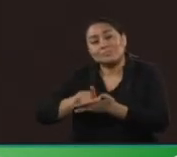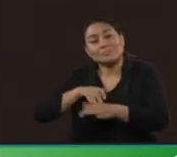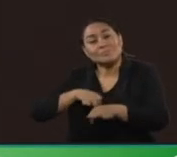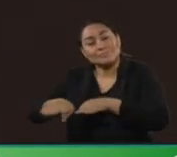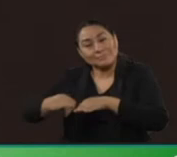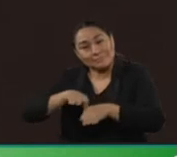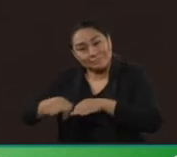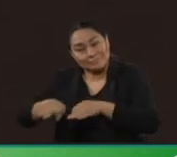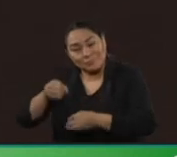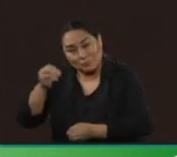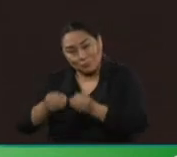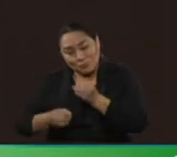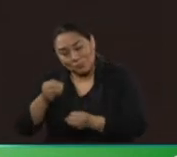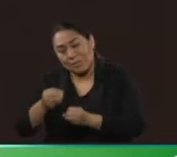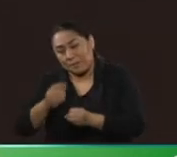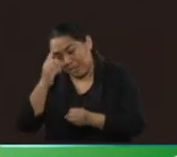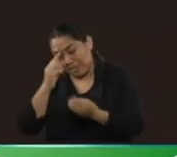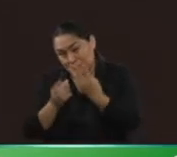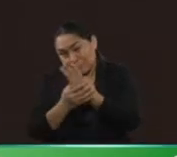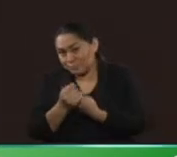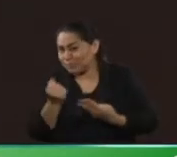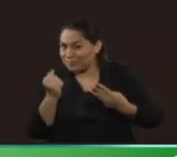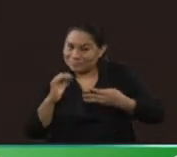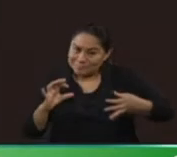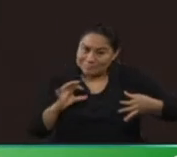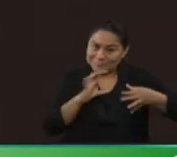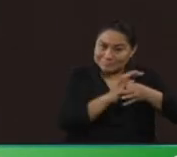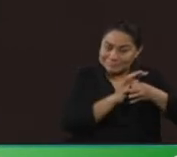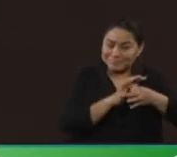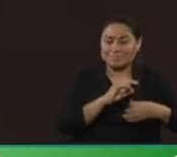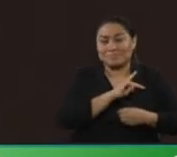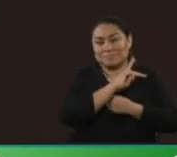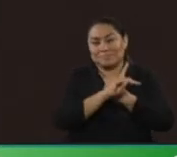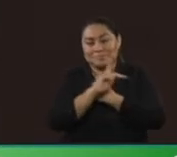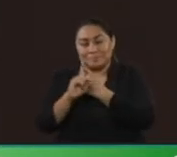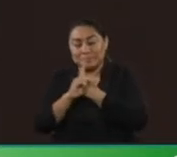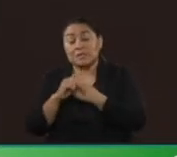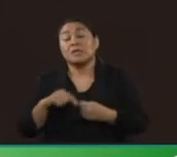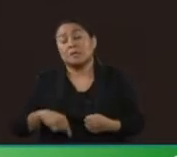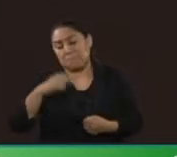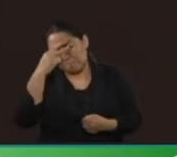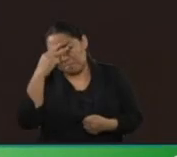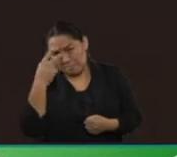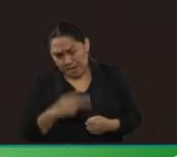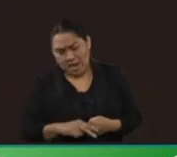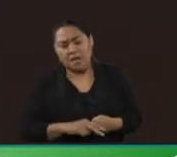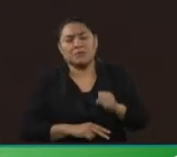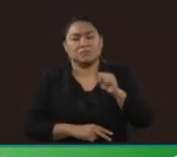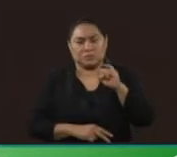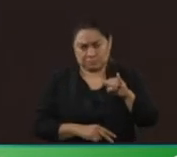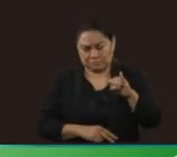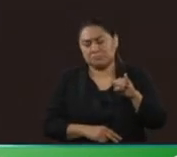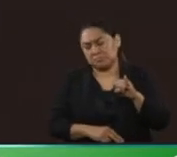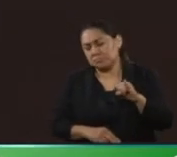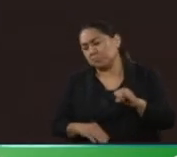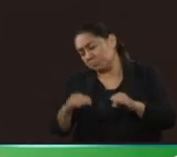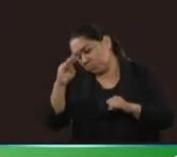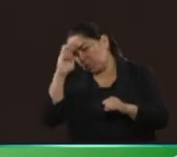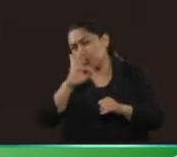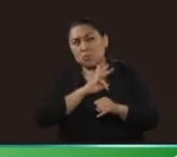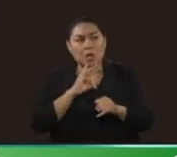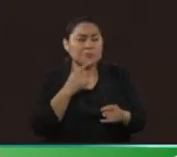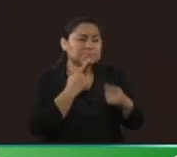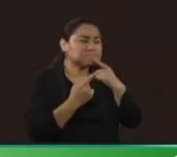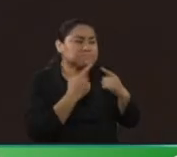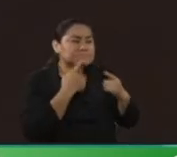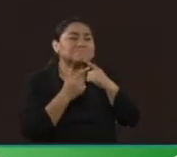ciertas de los tres países el estado mexicano asumió la tarea de generar un equilibrio